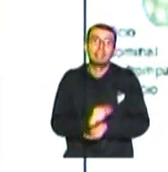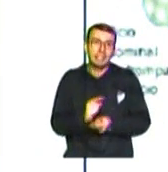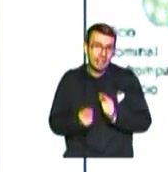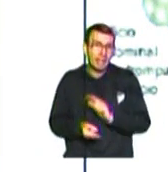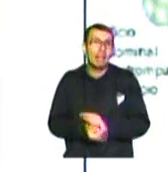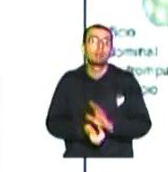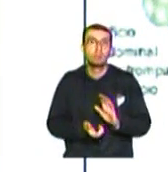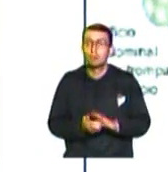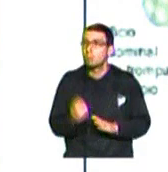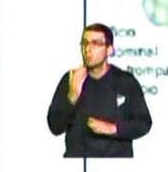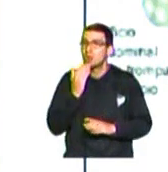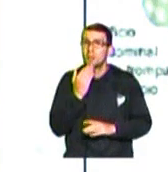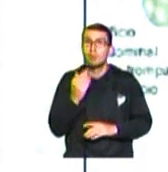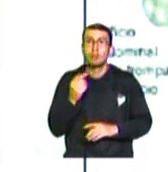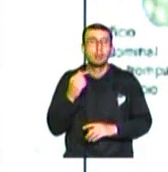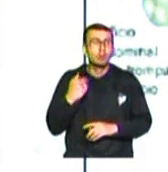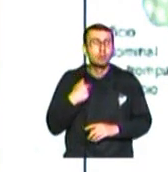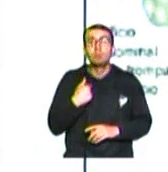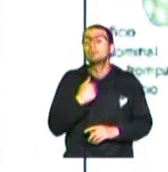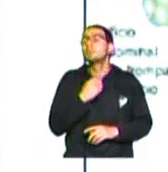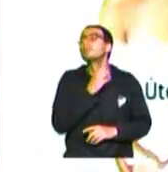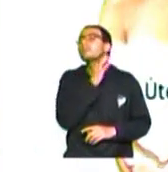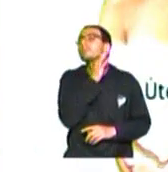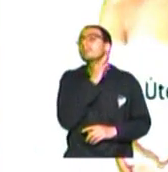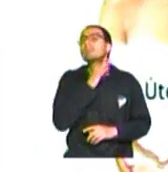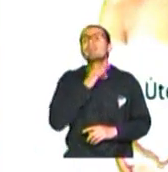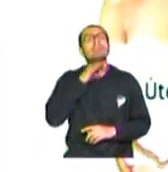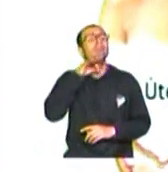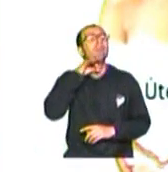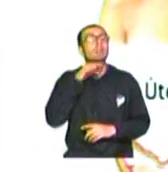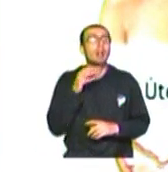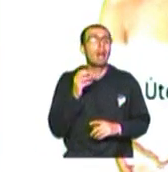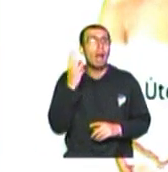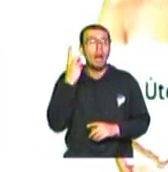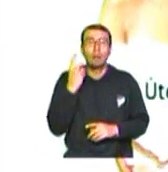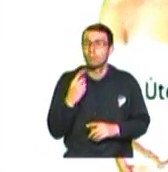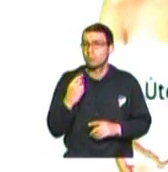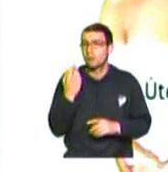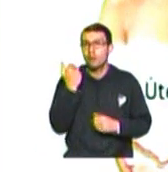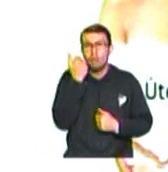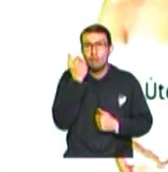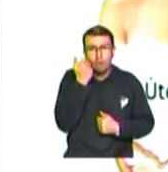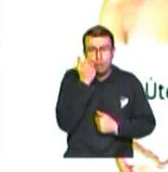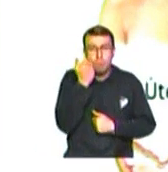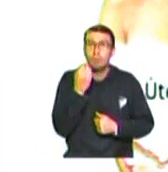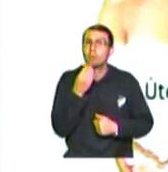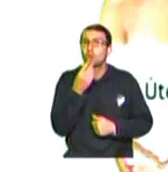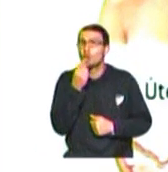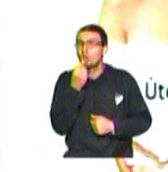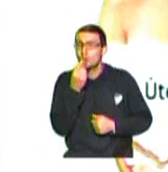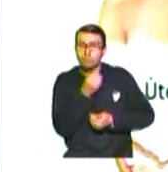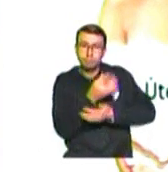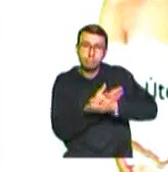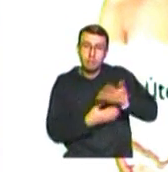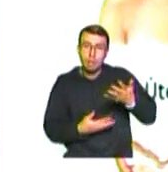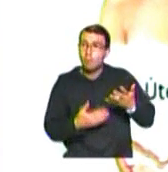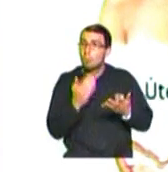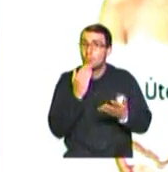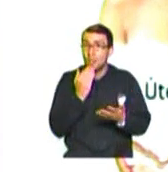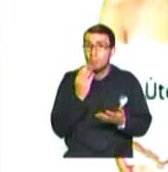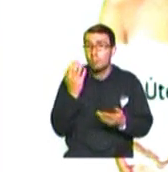metabolismo, un trastorno tiroideo, una diabetes, nos puede generar. La diabetes, por ejemplo, se asocia mucho a